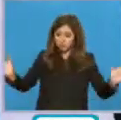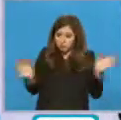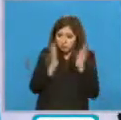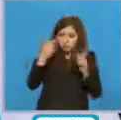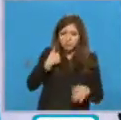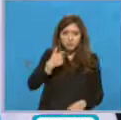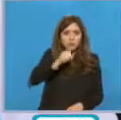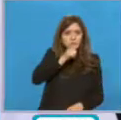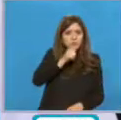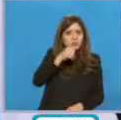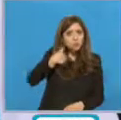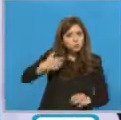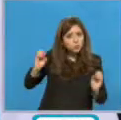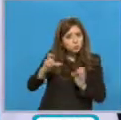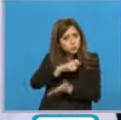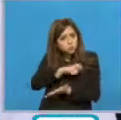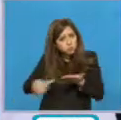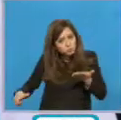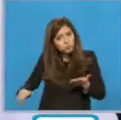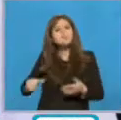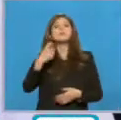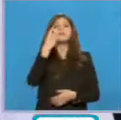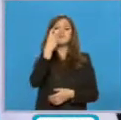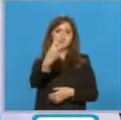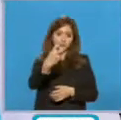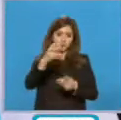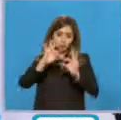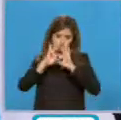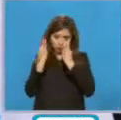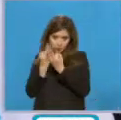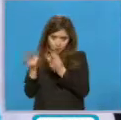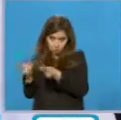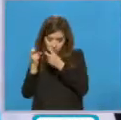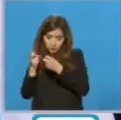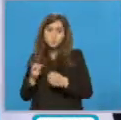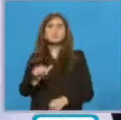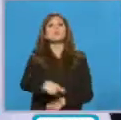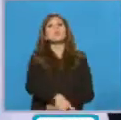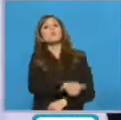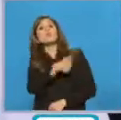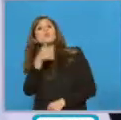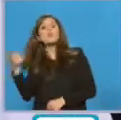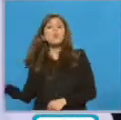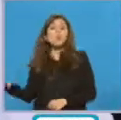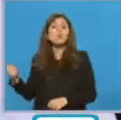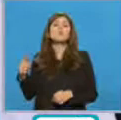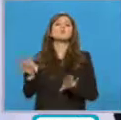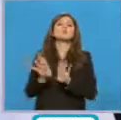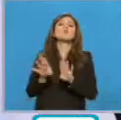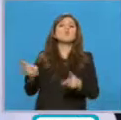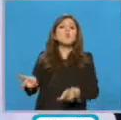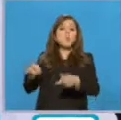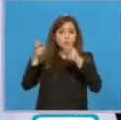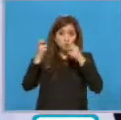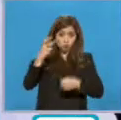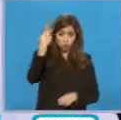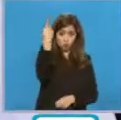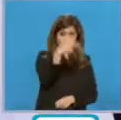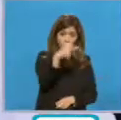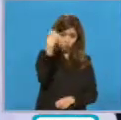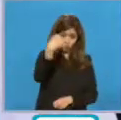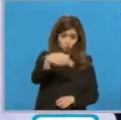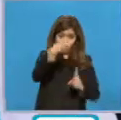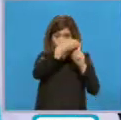Entonces, esa es la principal actividad. Hay otro tipo de actividad delictiva que, como te dije, bueno, utilizan tu identidad,